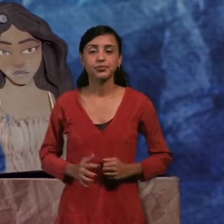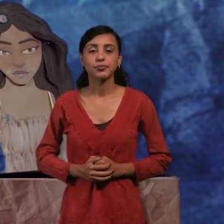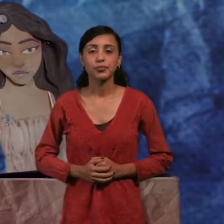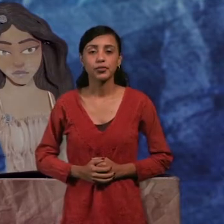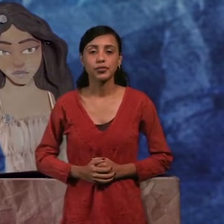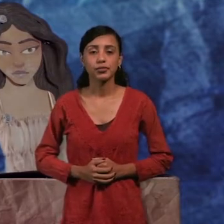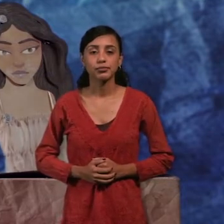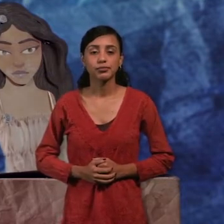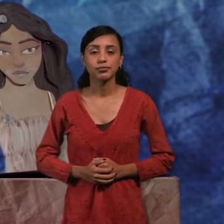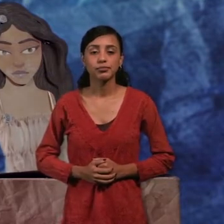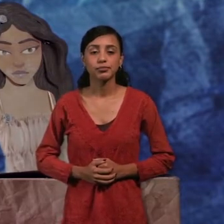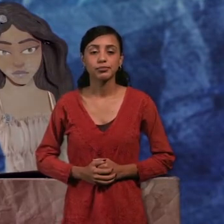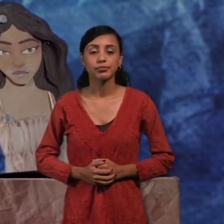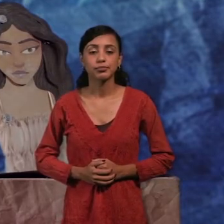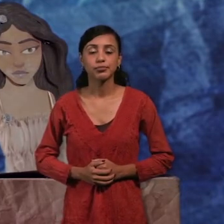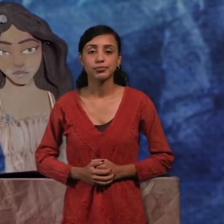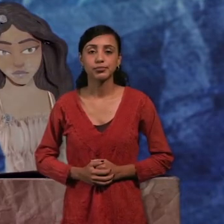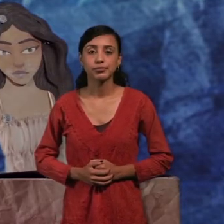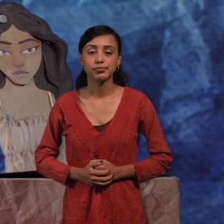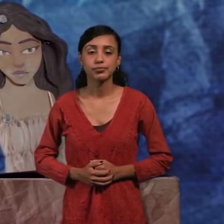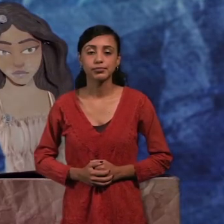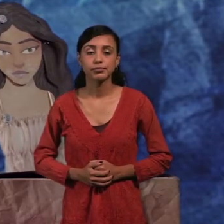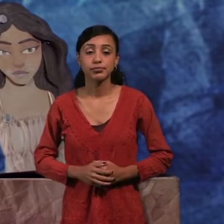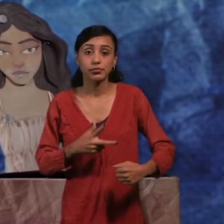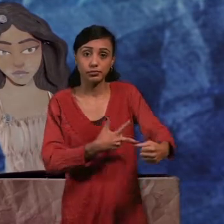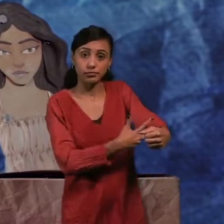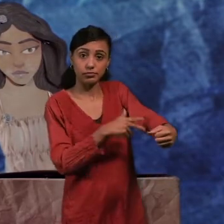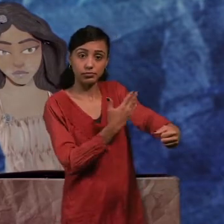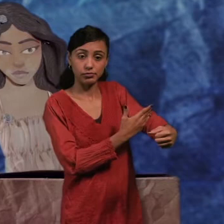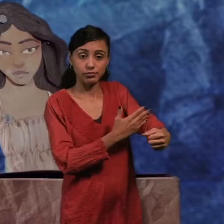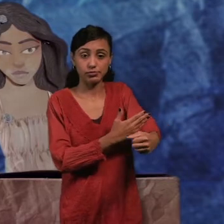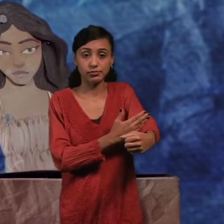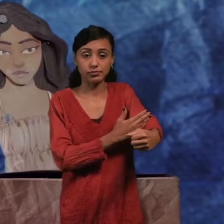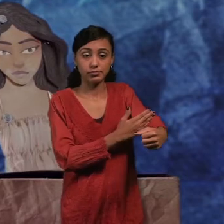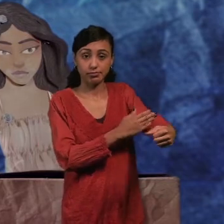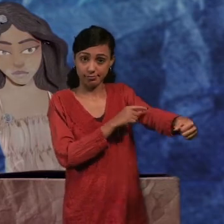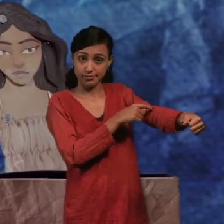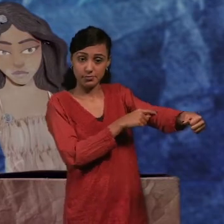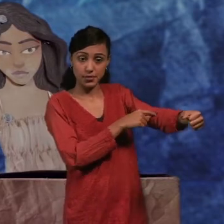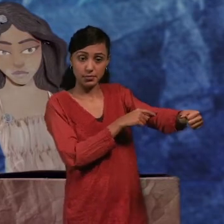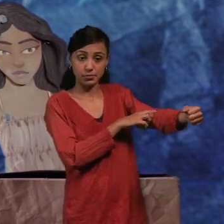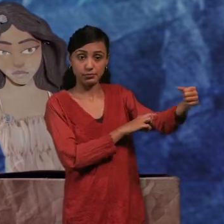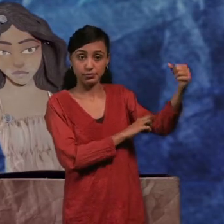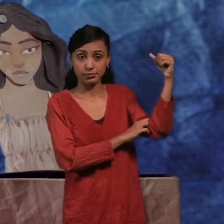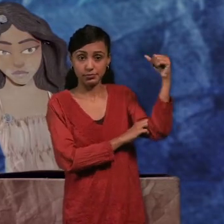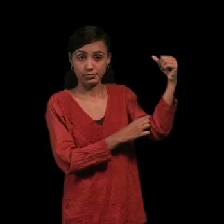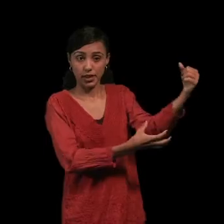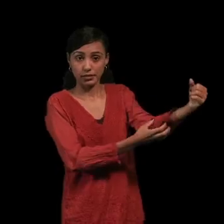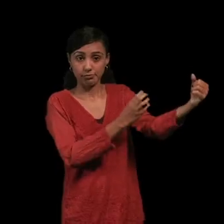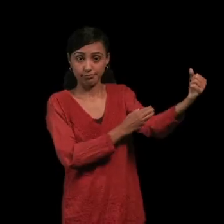aquí, cortan aquí y sencillamente mueven esta pieza sobre